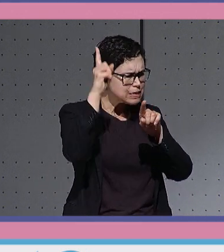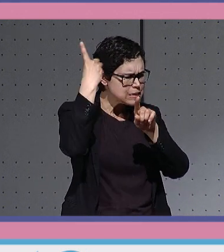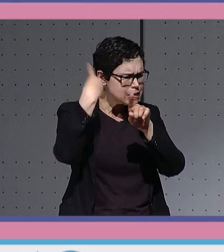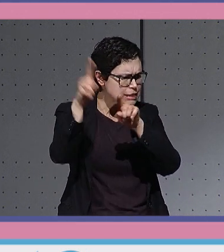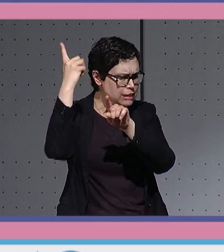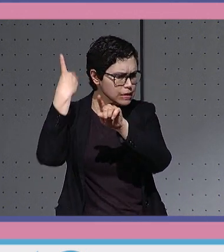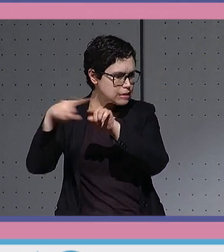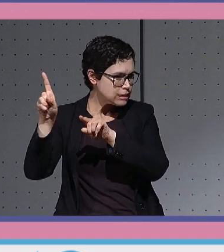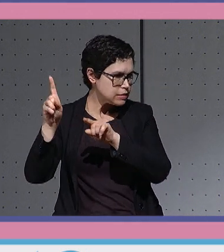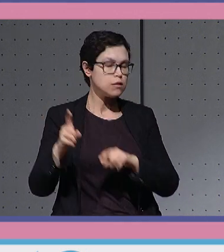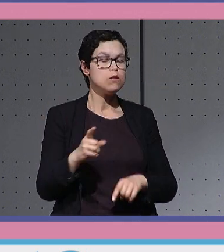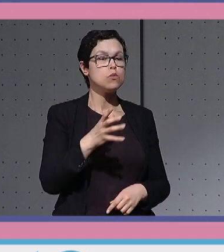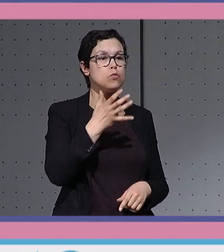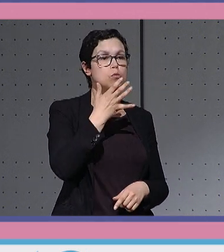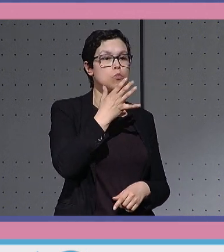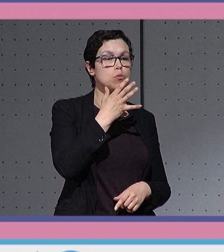puede afectar,